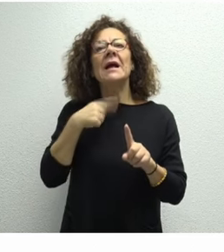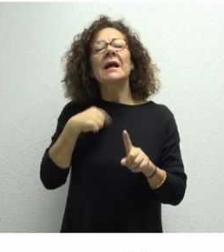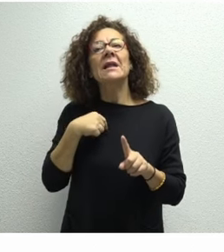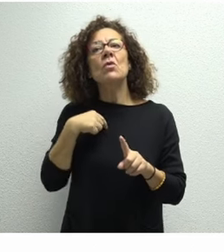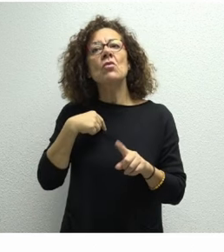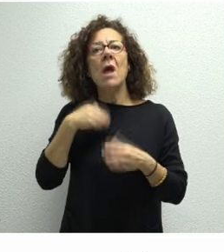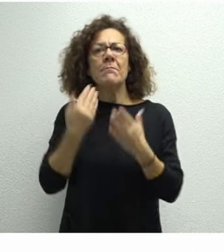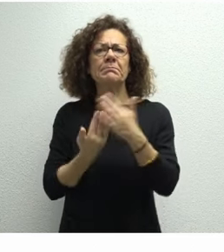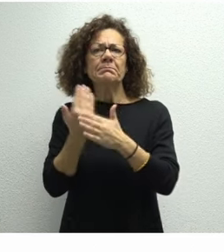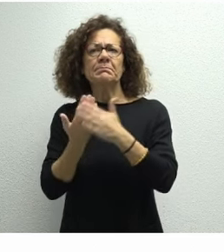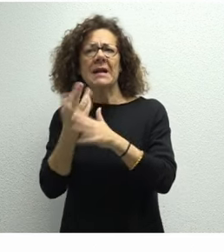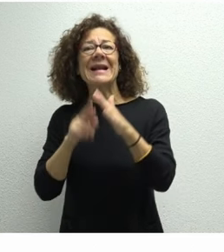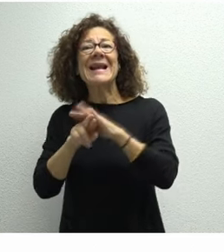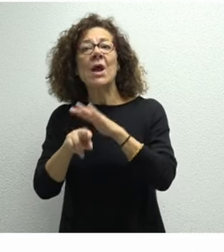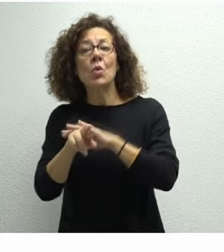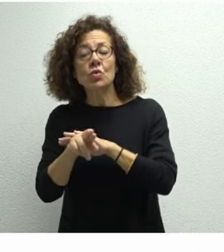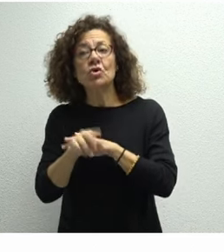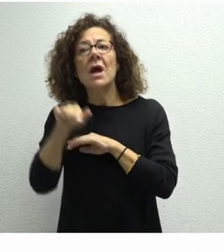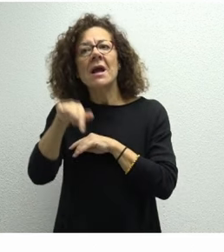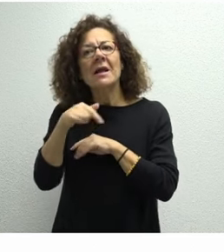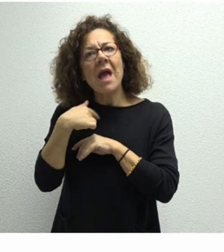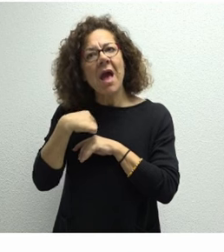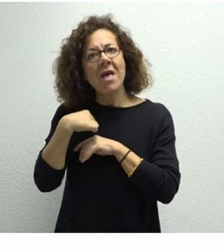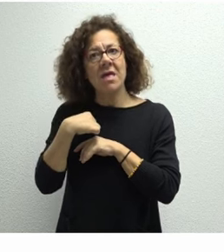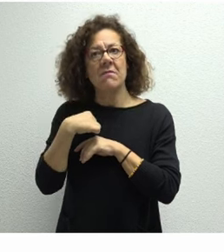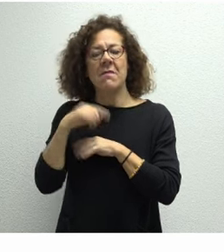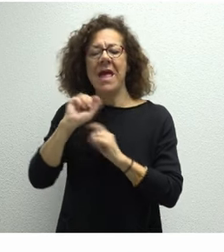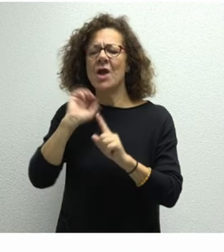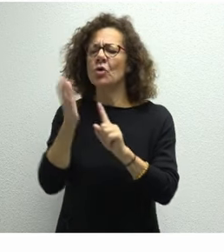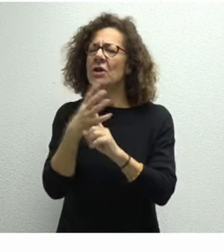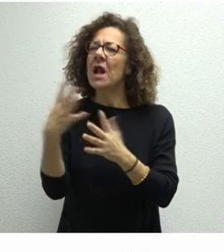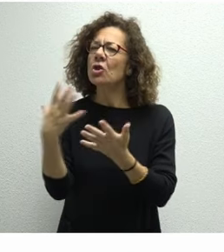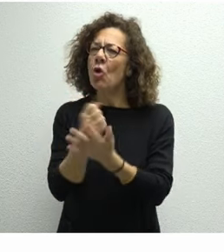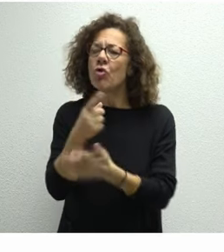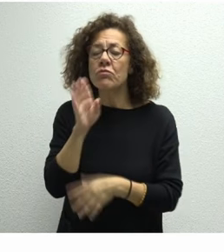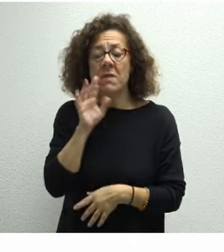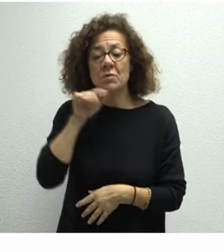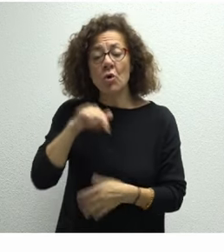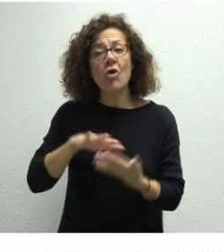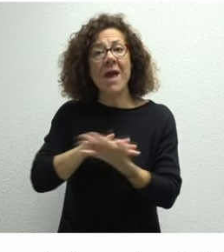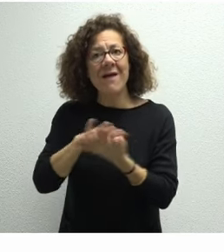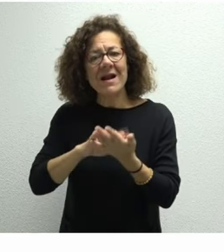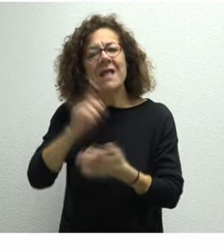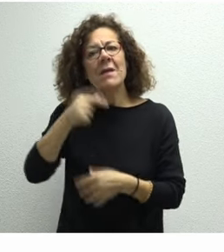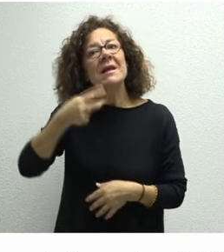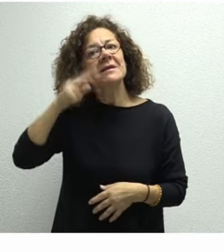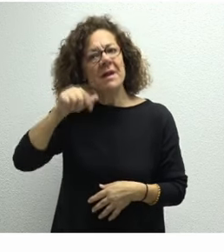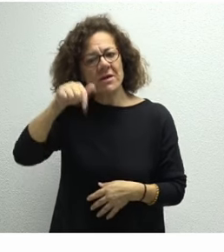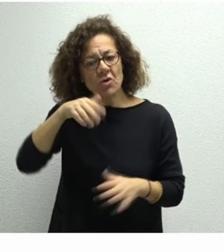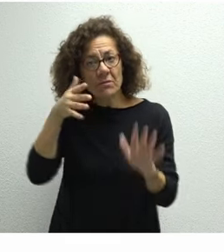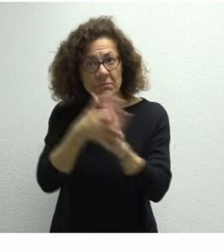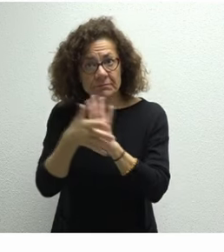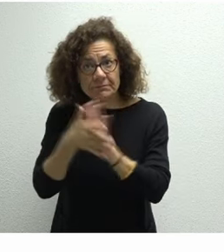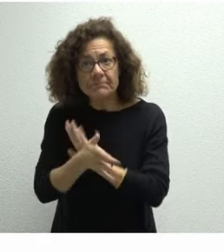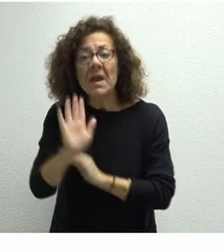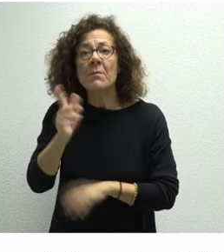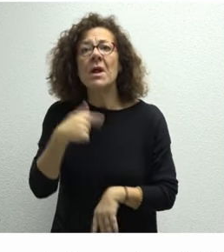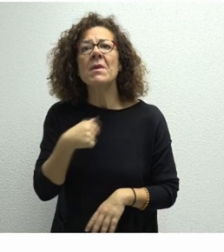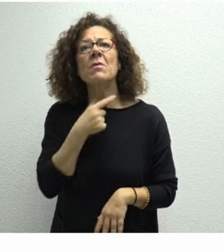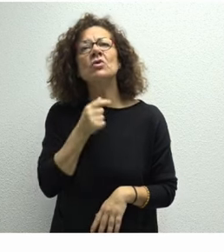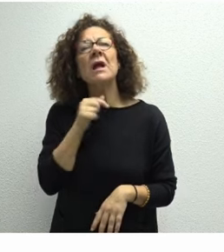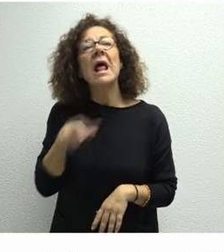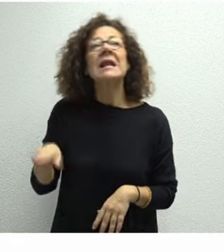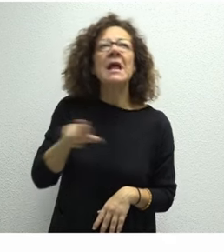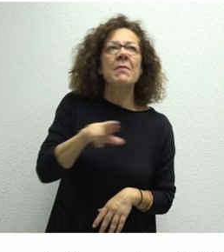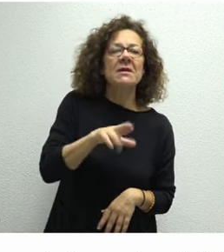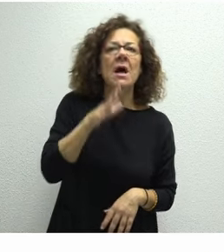una pestaña de recursos donde podéis encontrar todo lo que vamos a nombrar hoy incluidas las experiencias que se van a contar pero me gustaba hacer este repaso